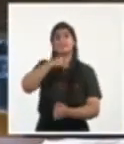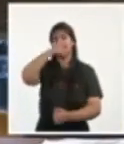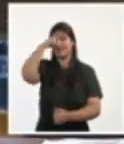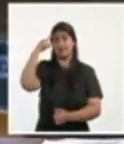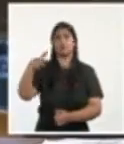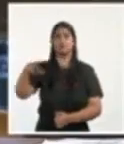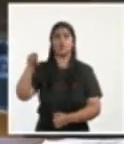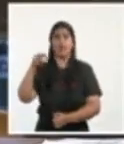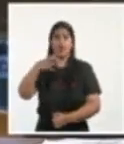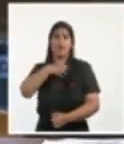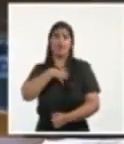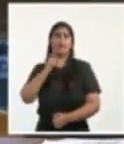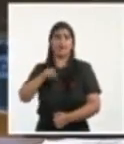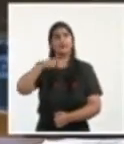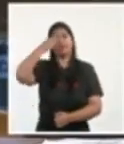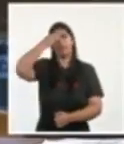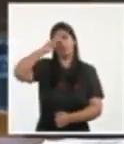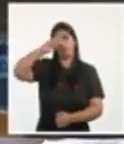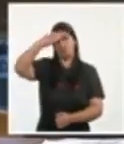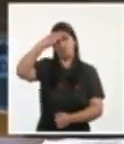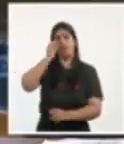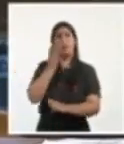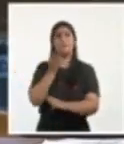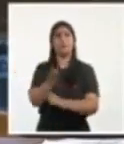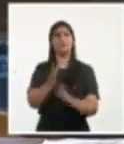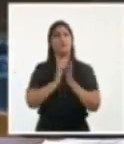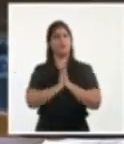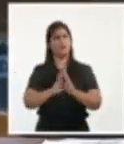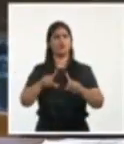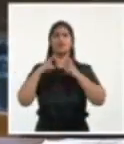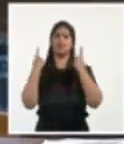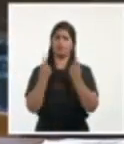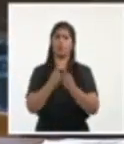se nos enfermen, lleguen a grave y mucho menos que fallezcan.